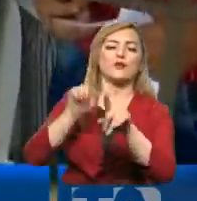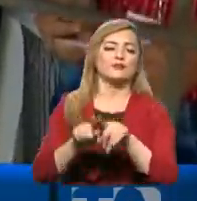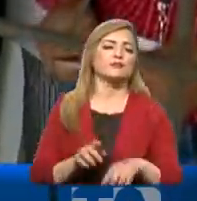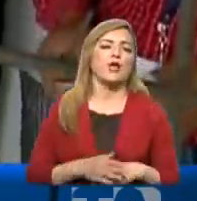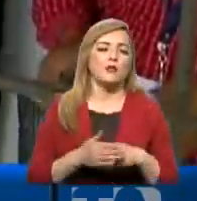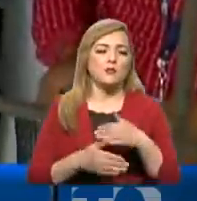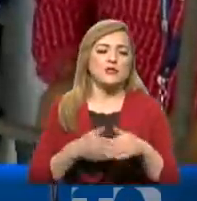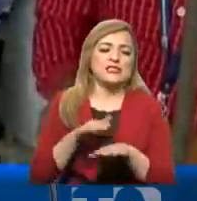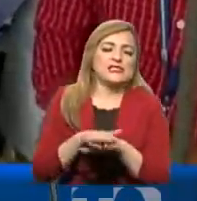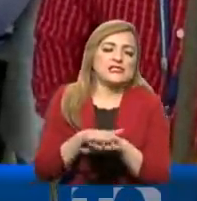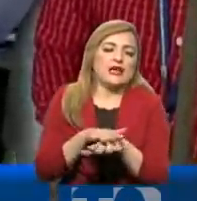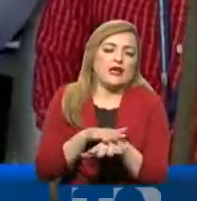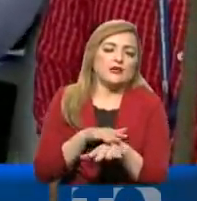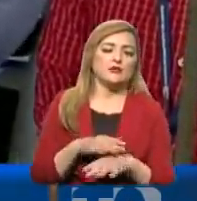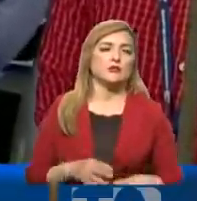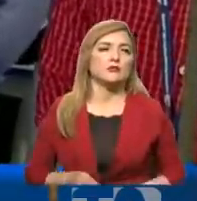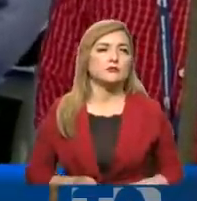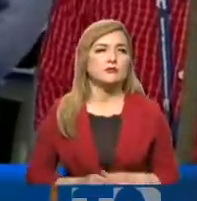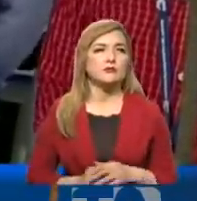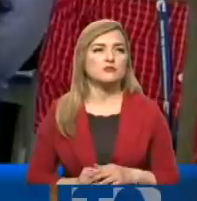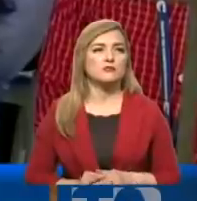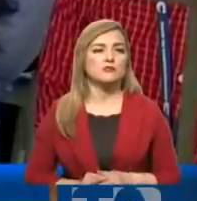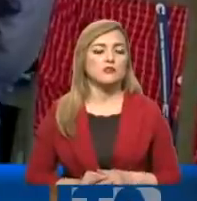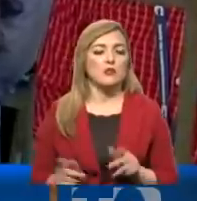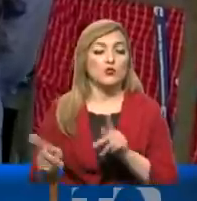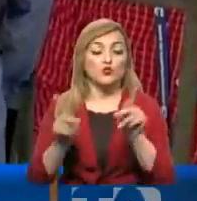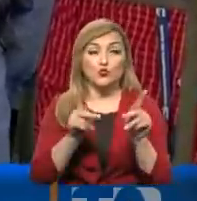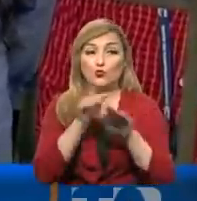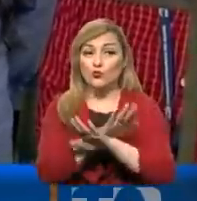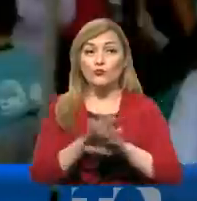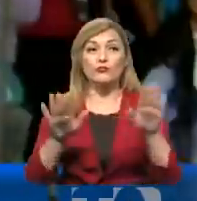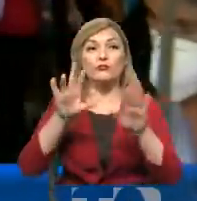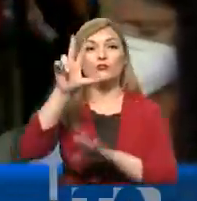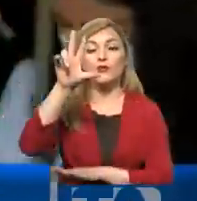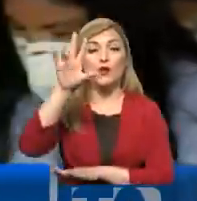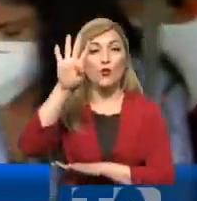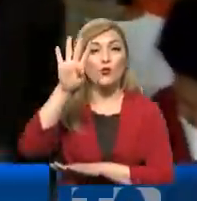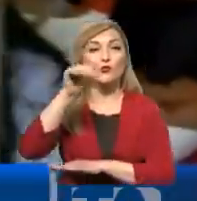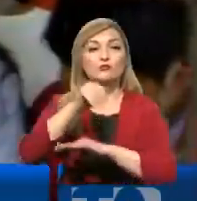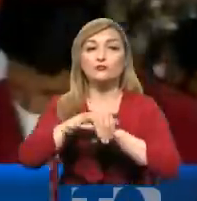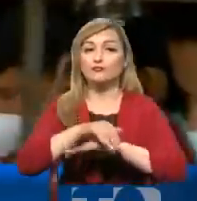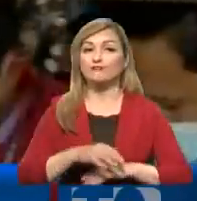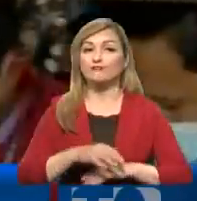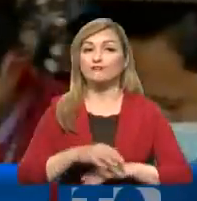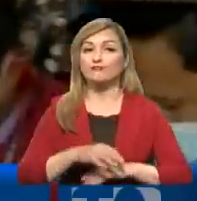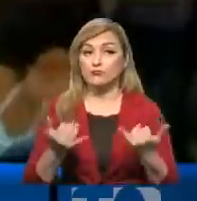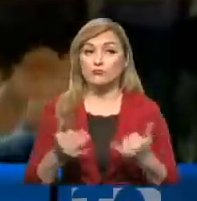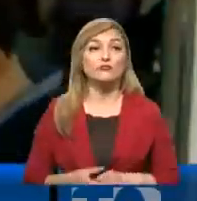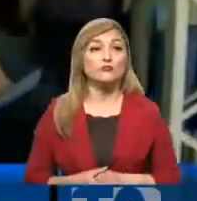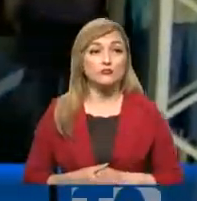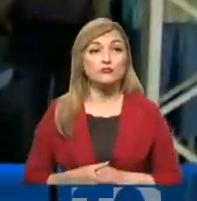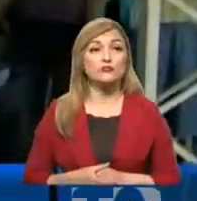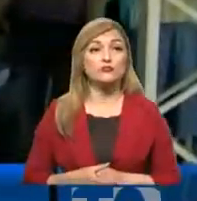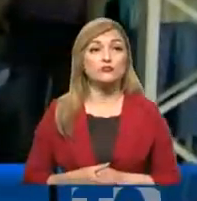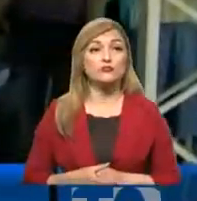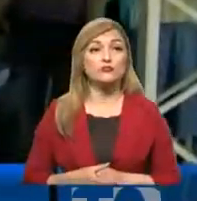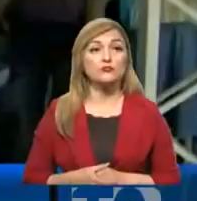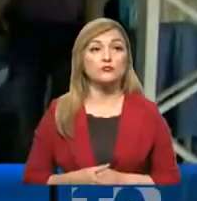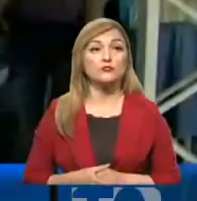del proceso. Sin embargo, se tiene previsto culminar entre las 3 y las 4 de la tarde de hoy. ¿Qué faltaría